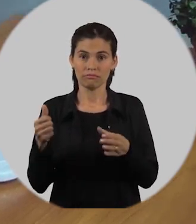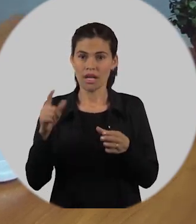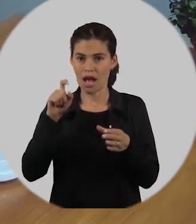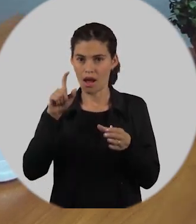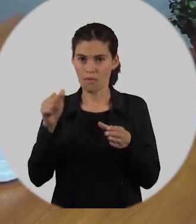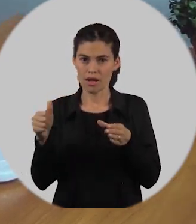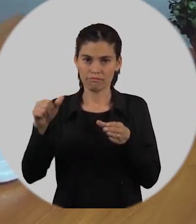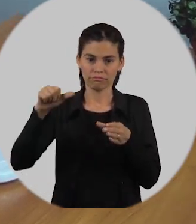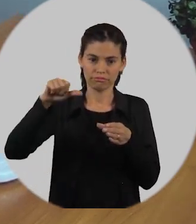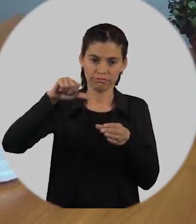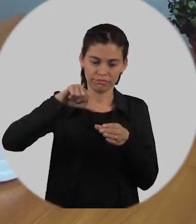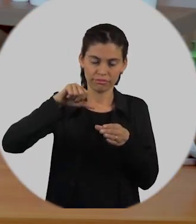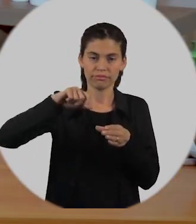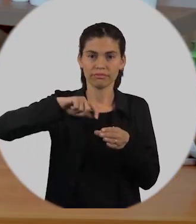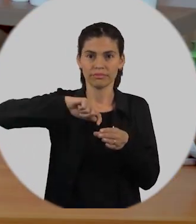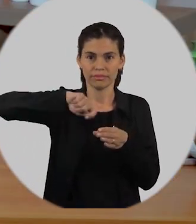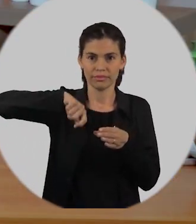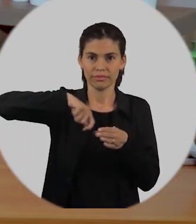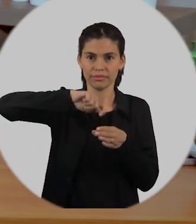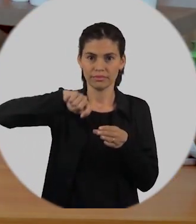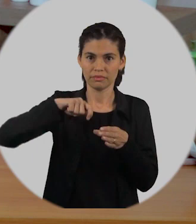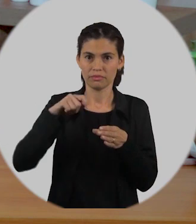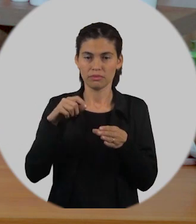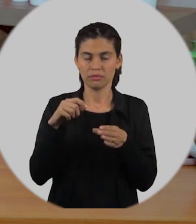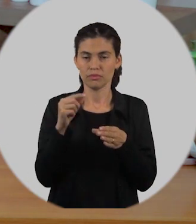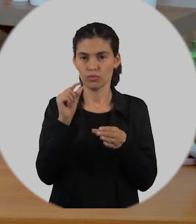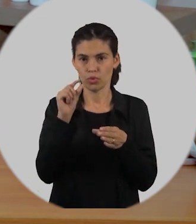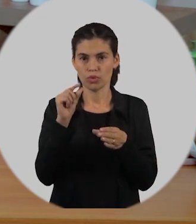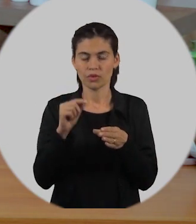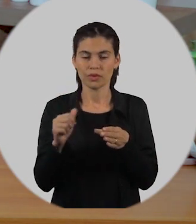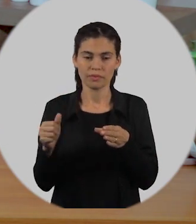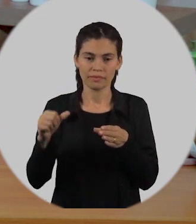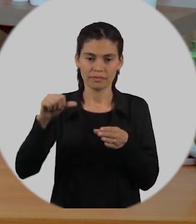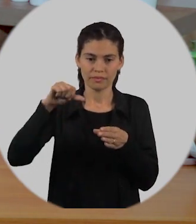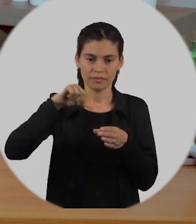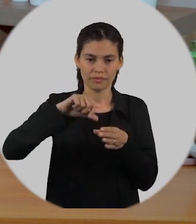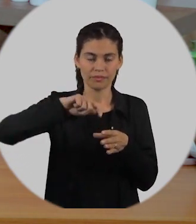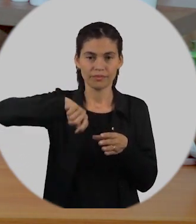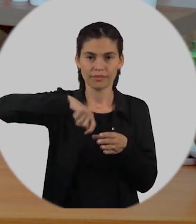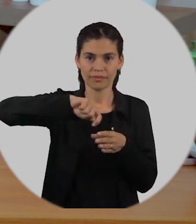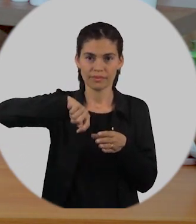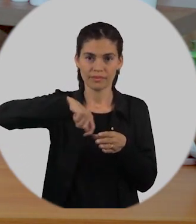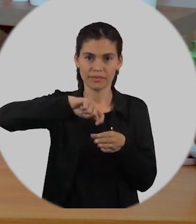Vamos a agregar un poquitito más de agua.